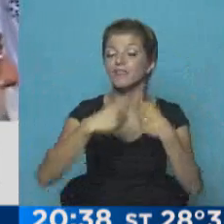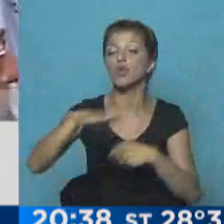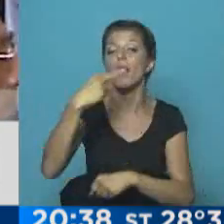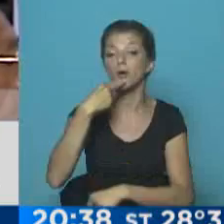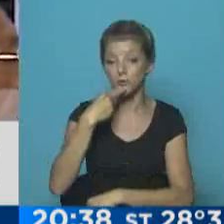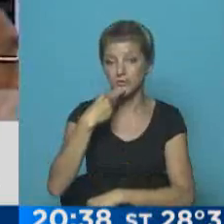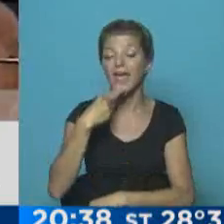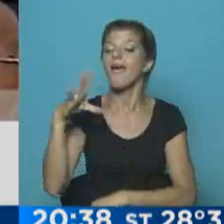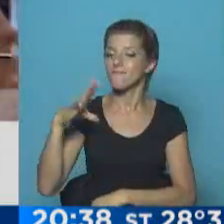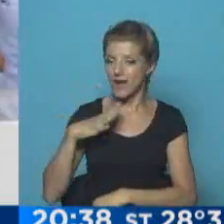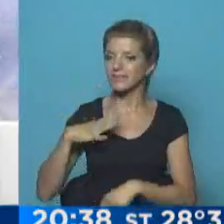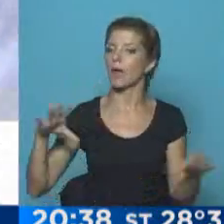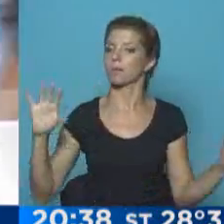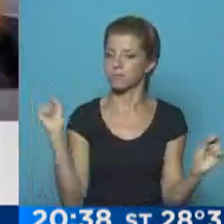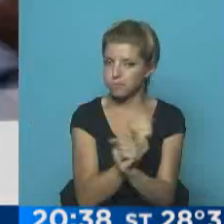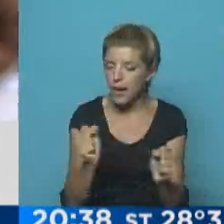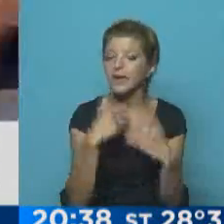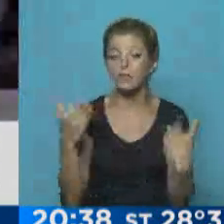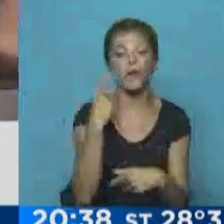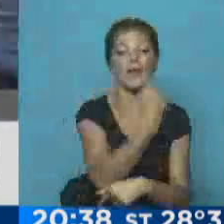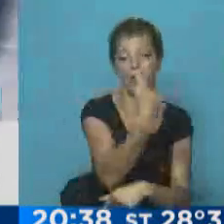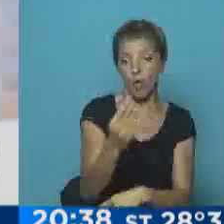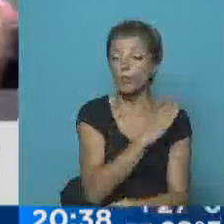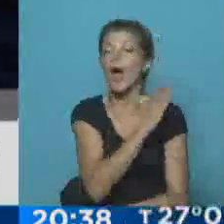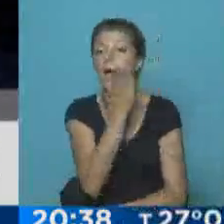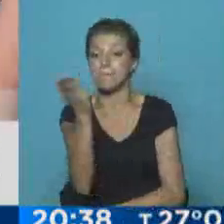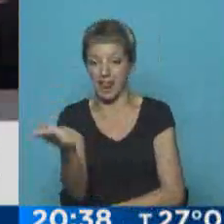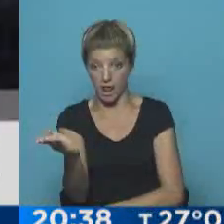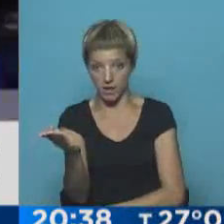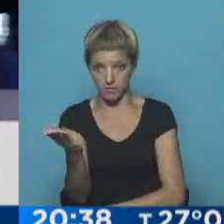y podrá ser apelada ante la Cámara Federal de Casación